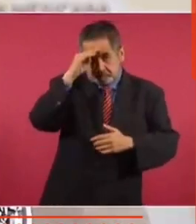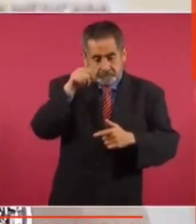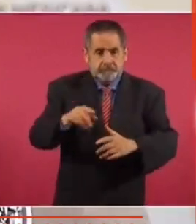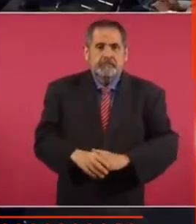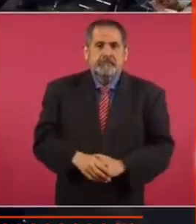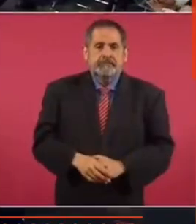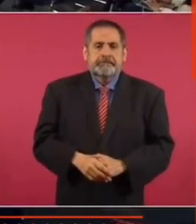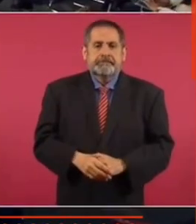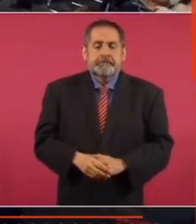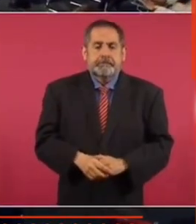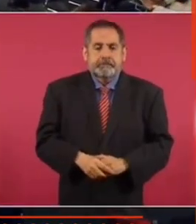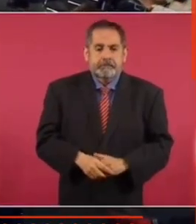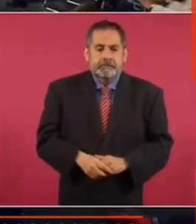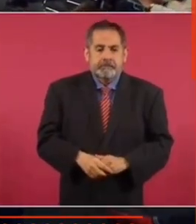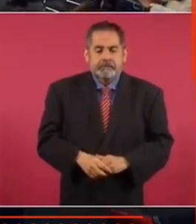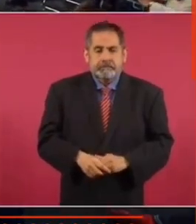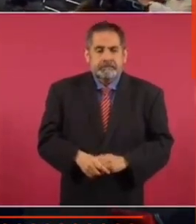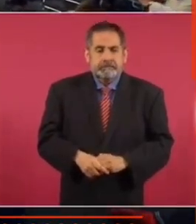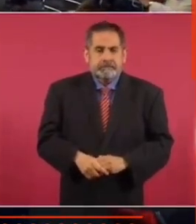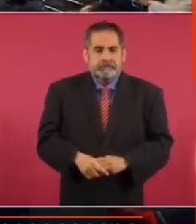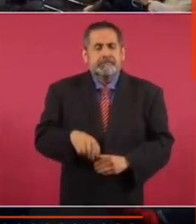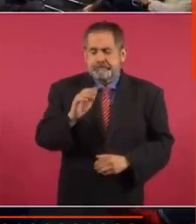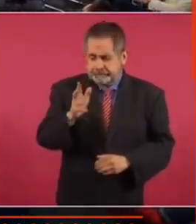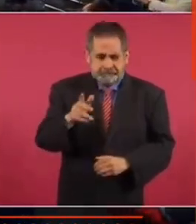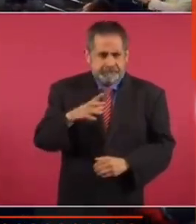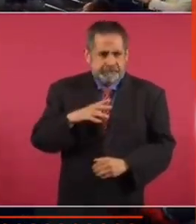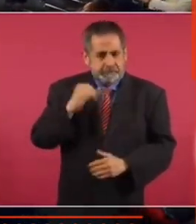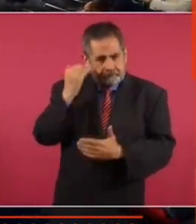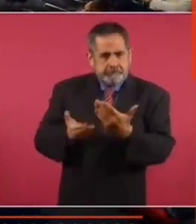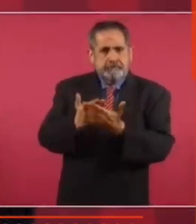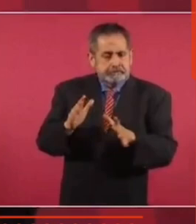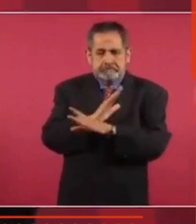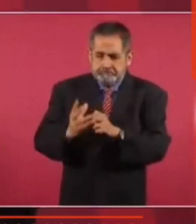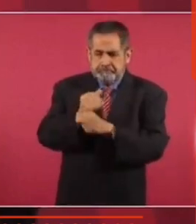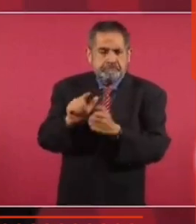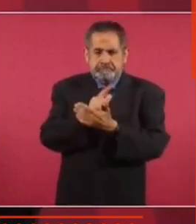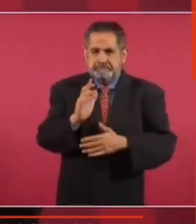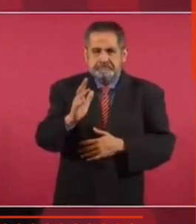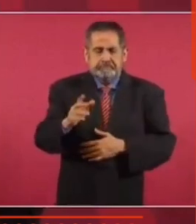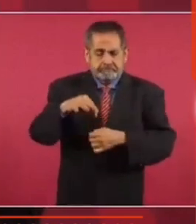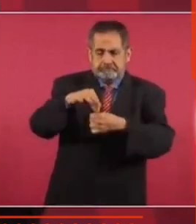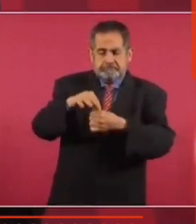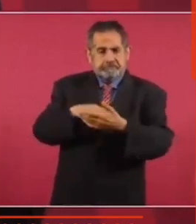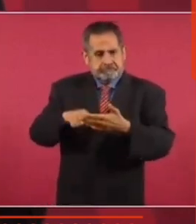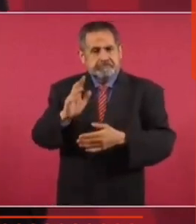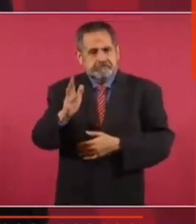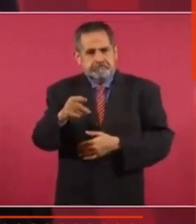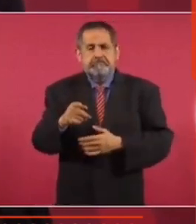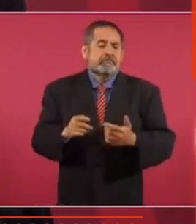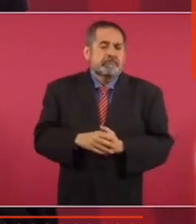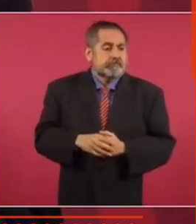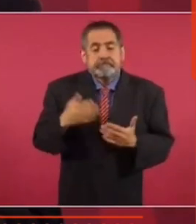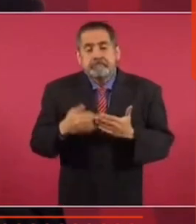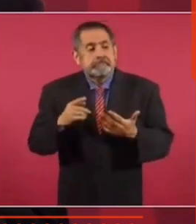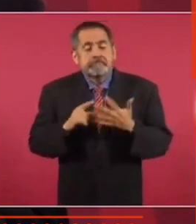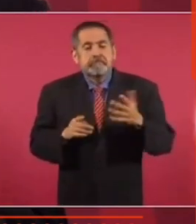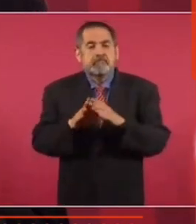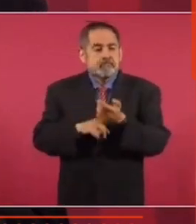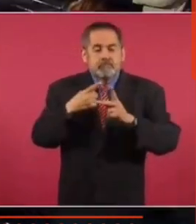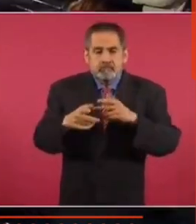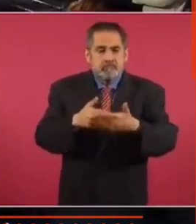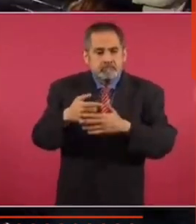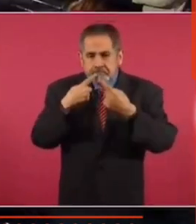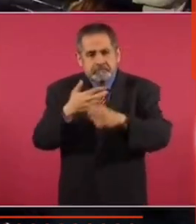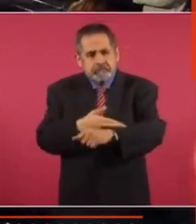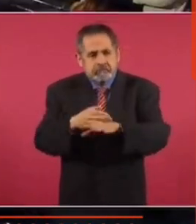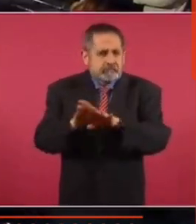consideren. Sí, ya se tiene una iniciativa de reforma en lo electoral, falta que se empiece